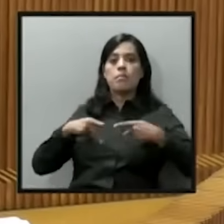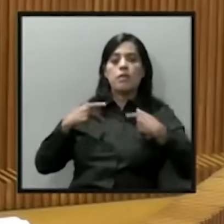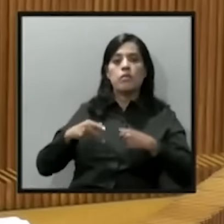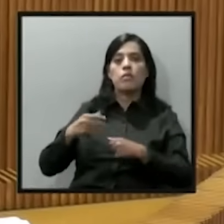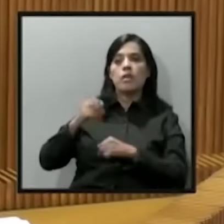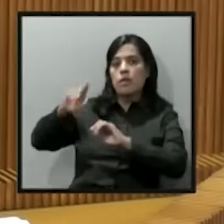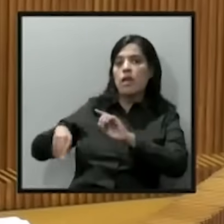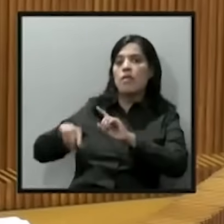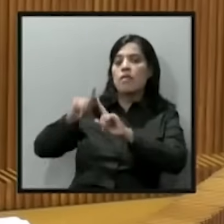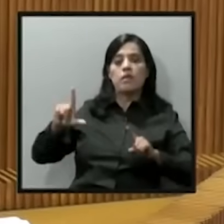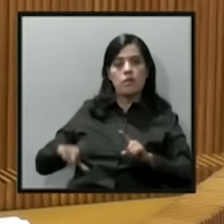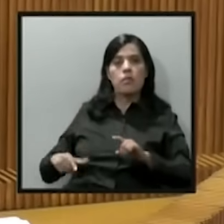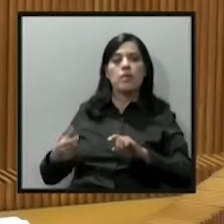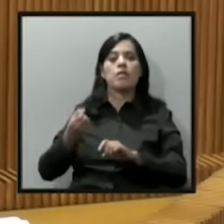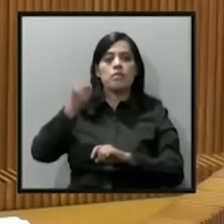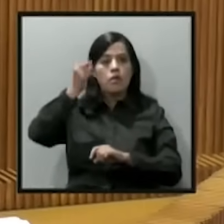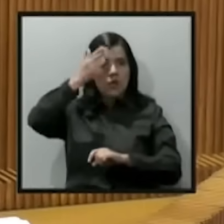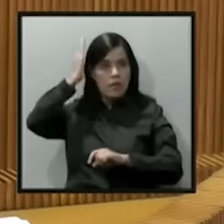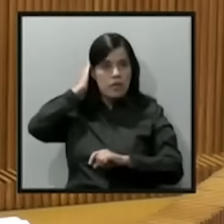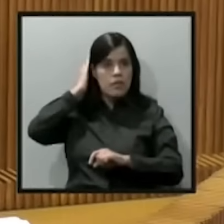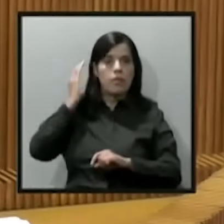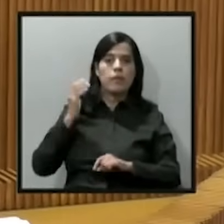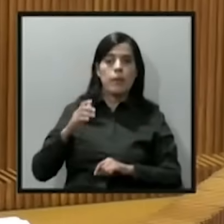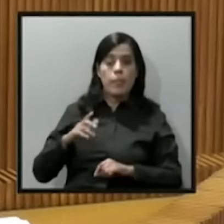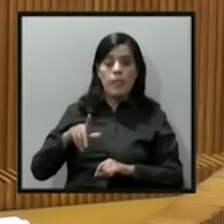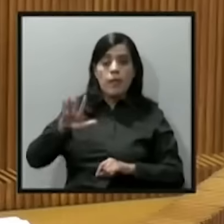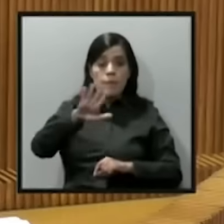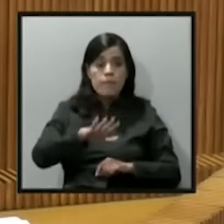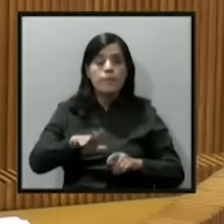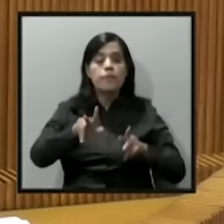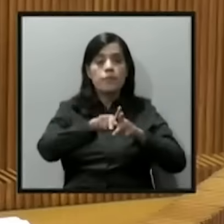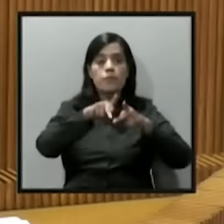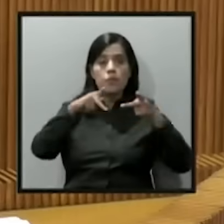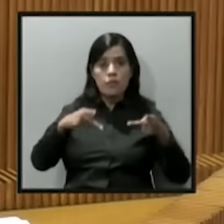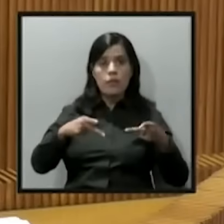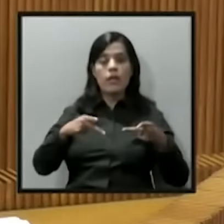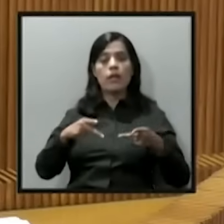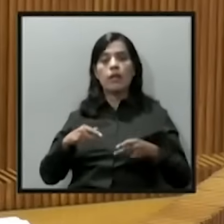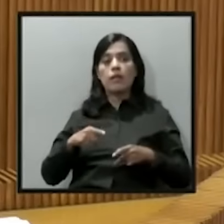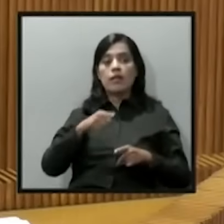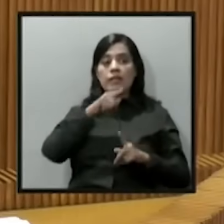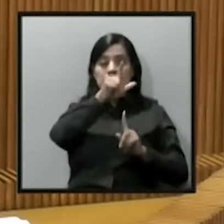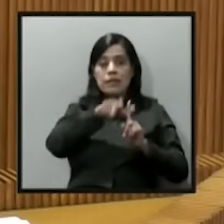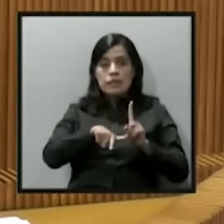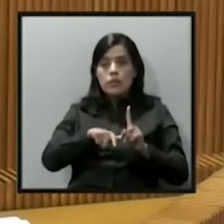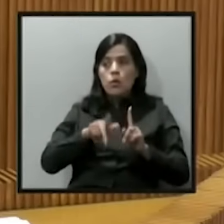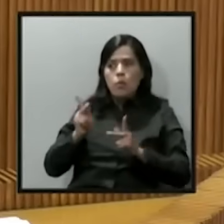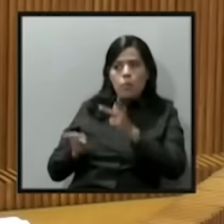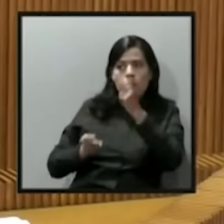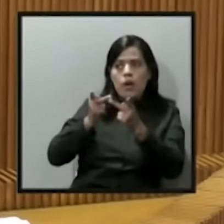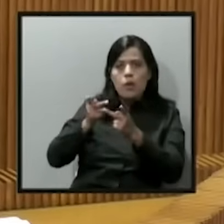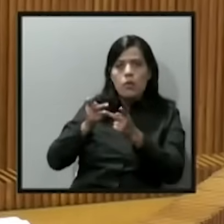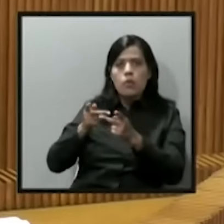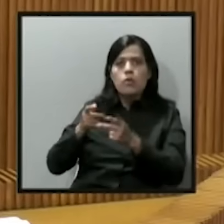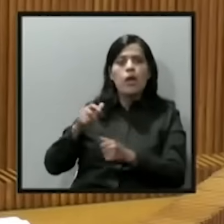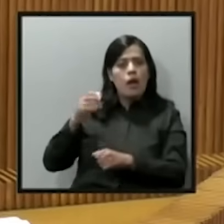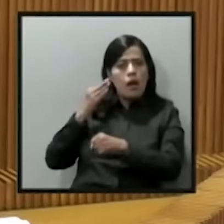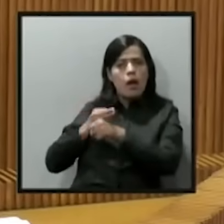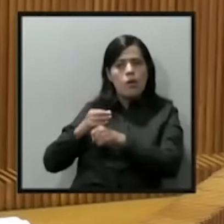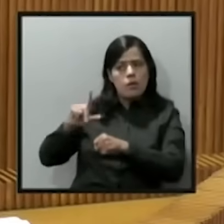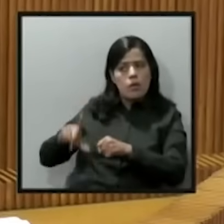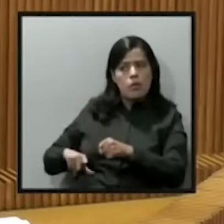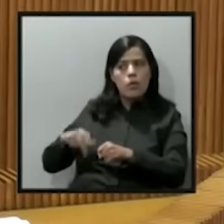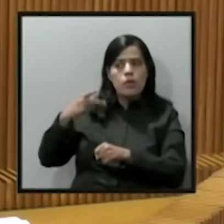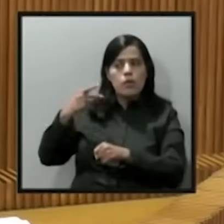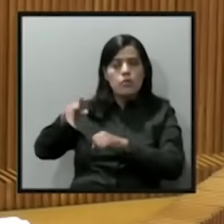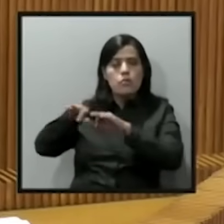de Samuel García. Así, hacia los ciudadanos, hacia los periodistas que en su vocación crítica cuestionan los manejos del actual gobierno y sus